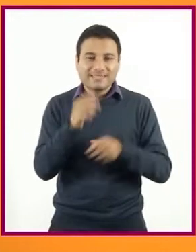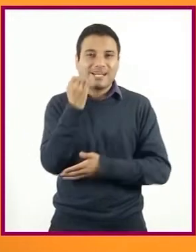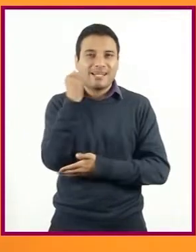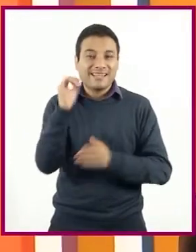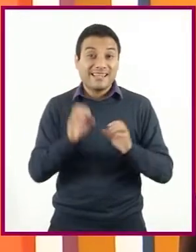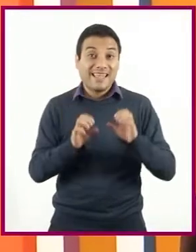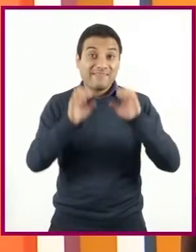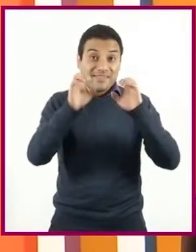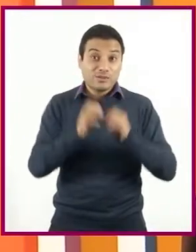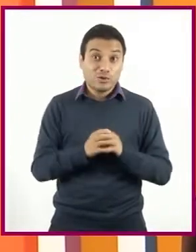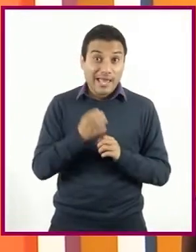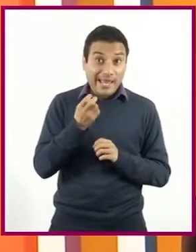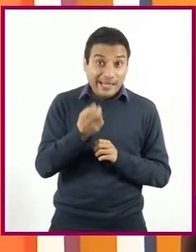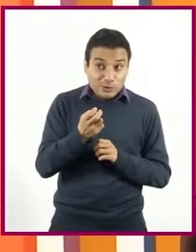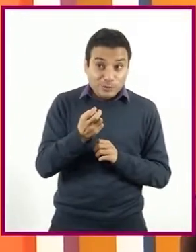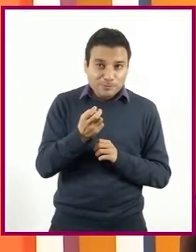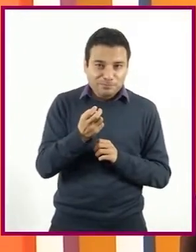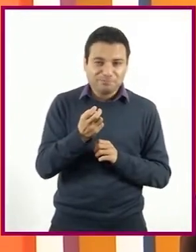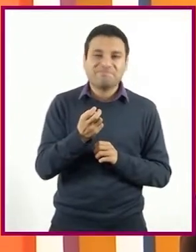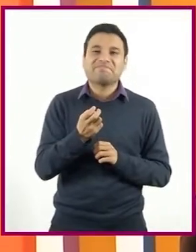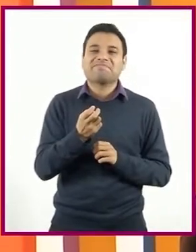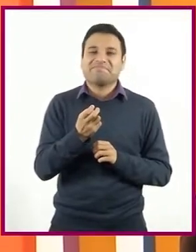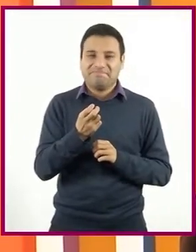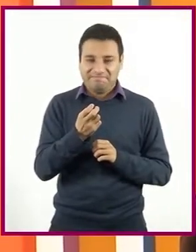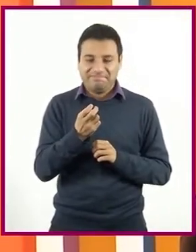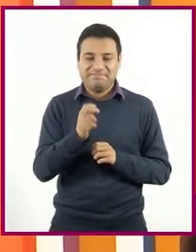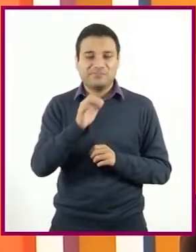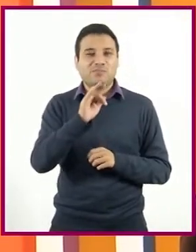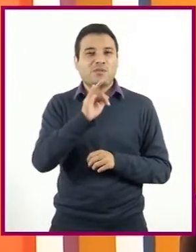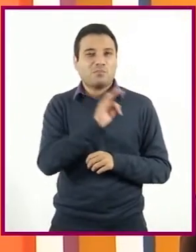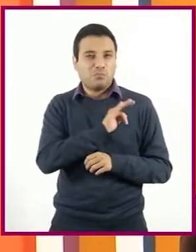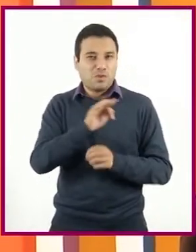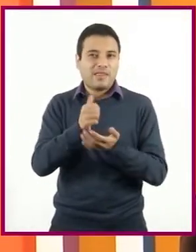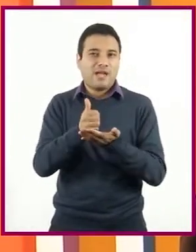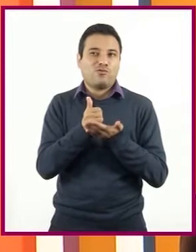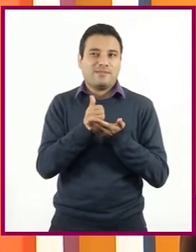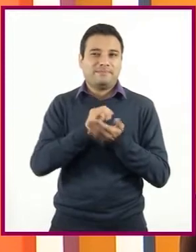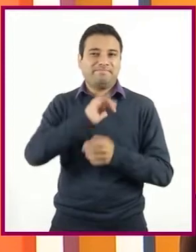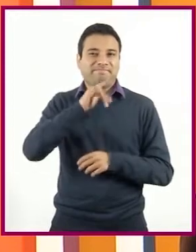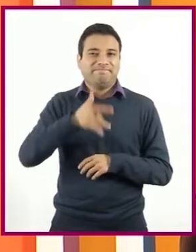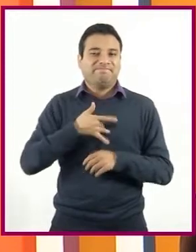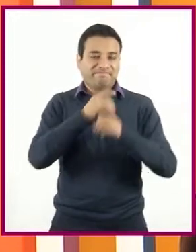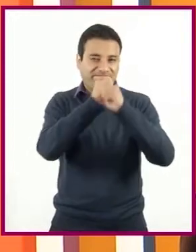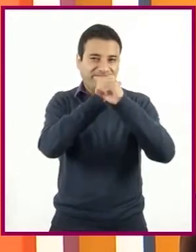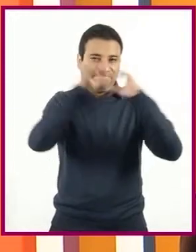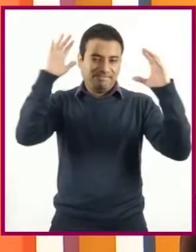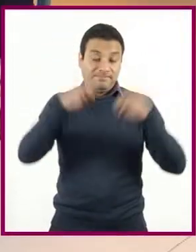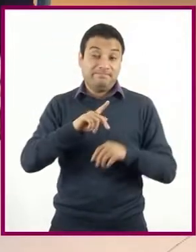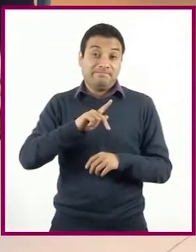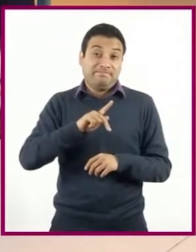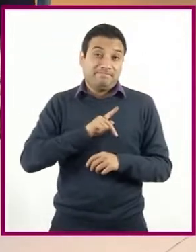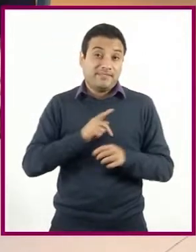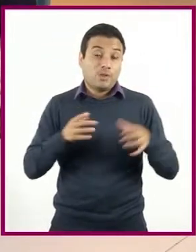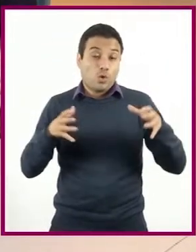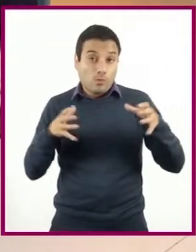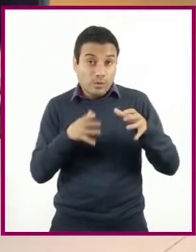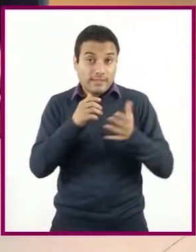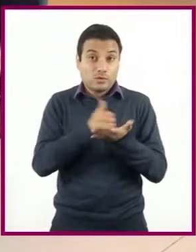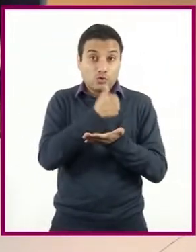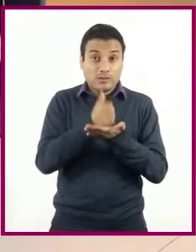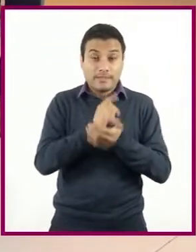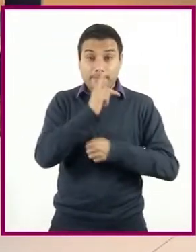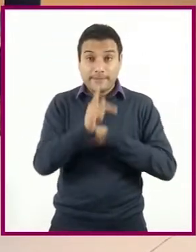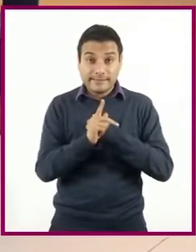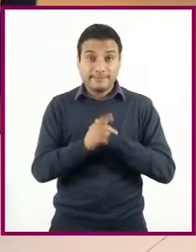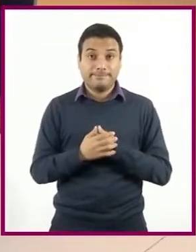son representaciones escénicas alusivas a estos momentos tan importantes de nuestra comunidad, ciudad o país. Estos nos